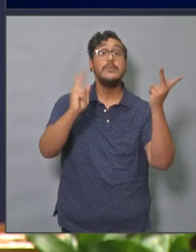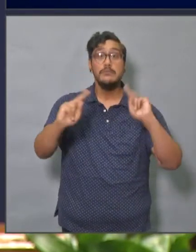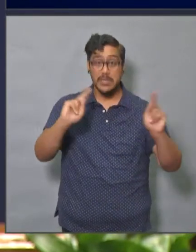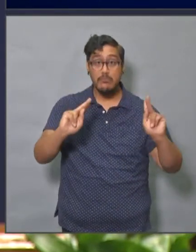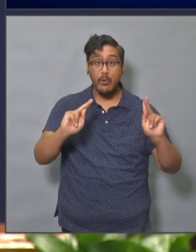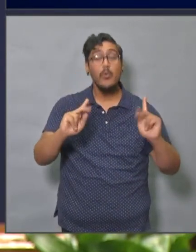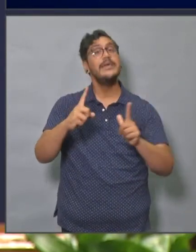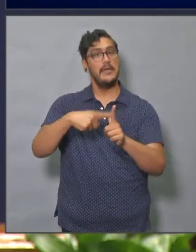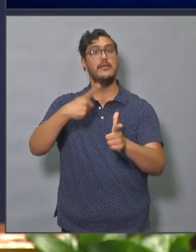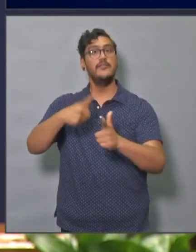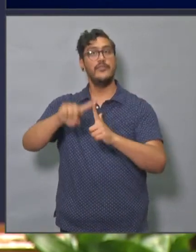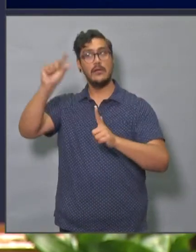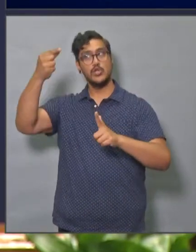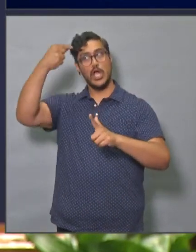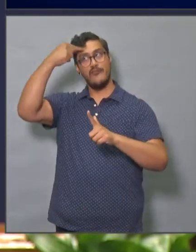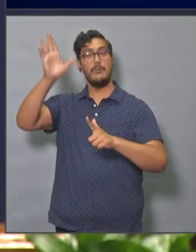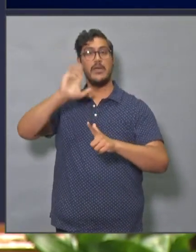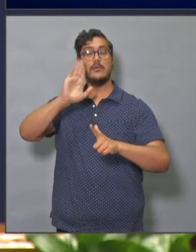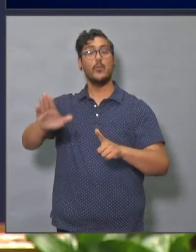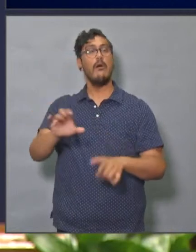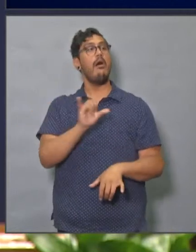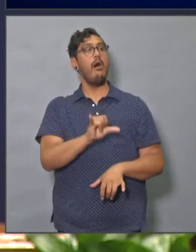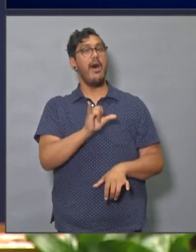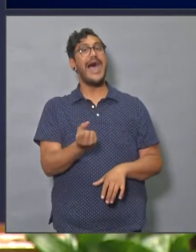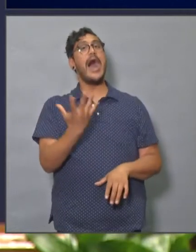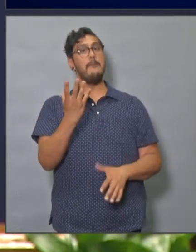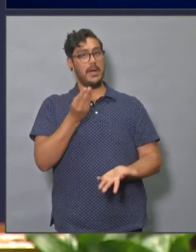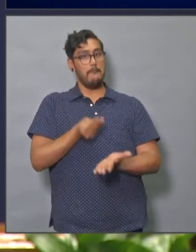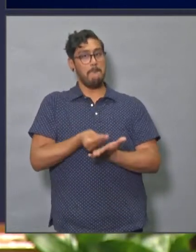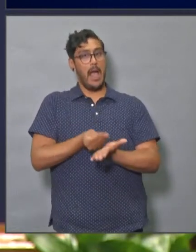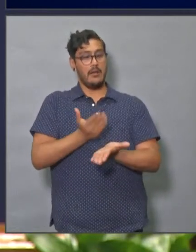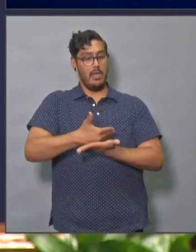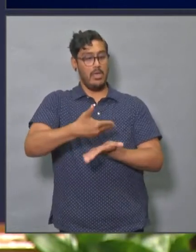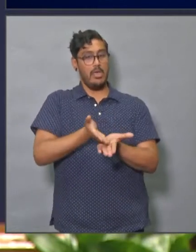Por favor, responden con el censo. En